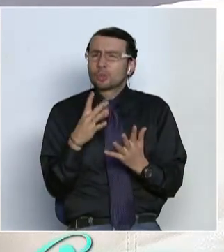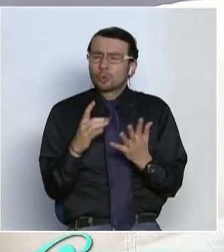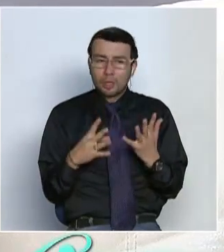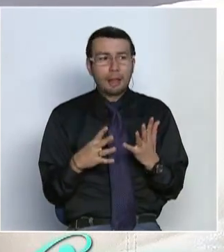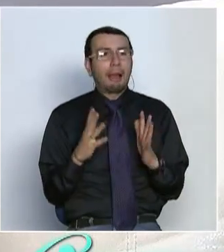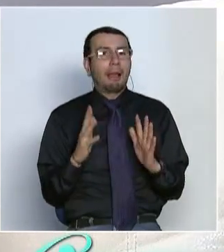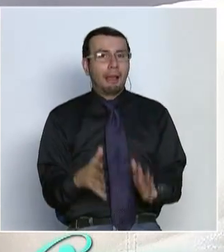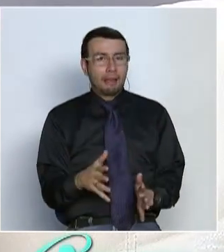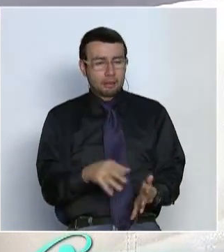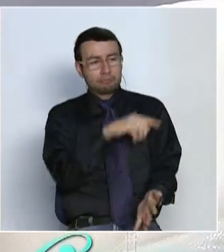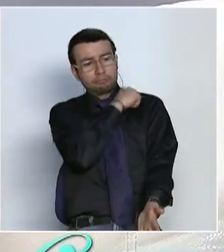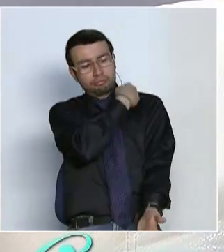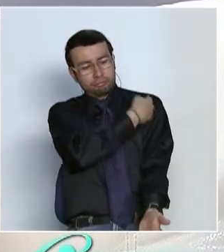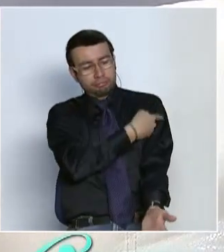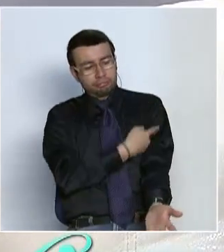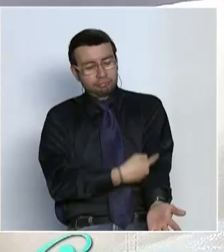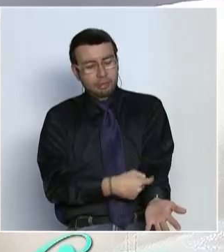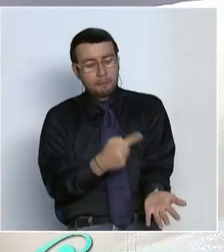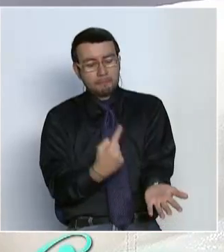intensamente y el dolor puede ascender.